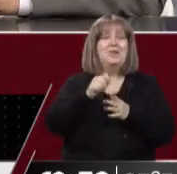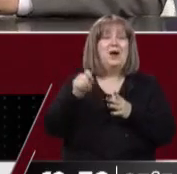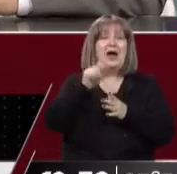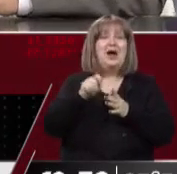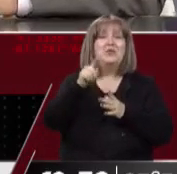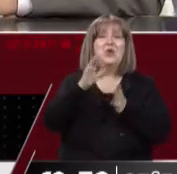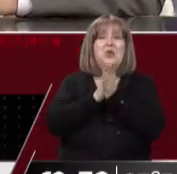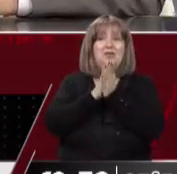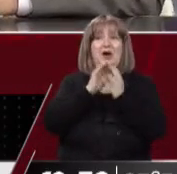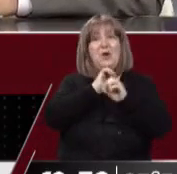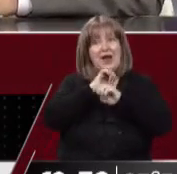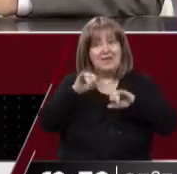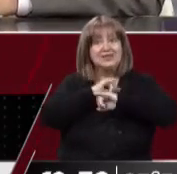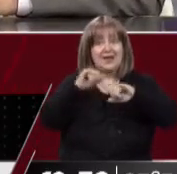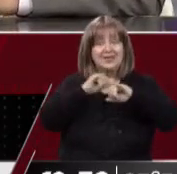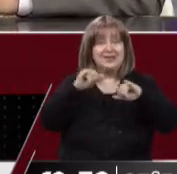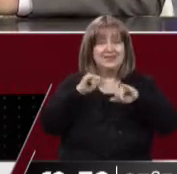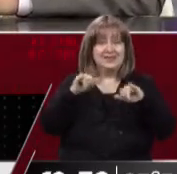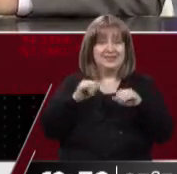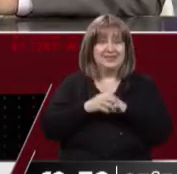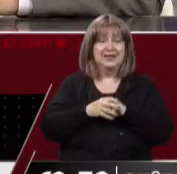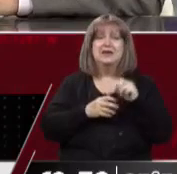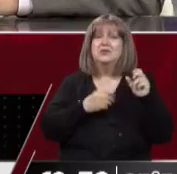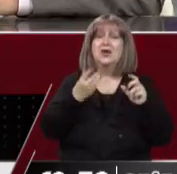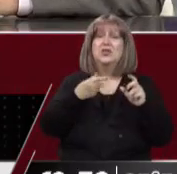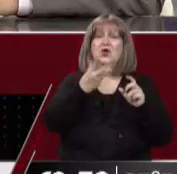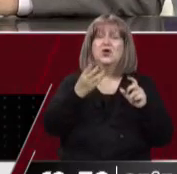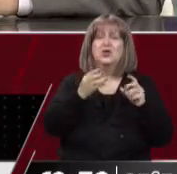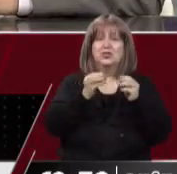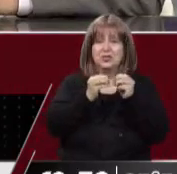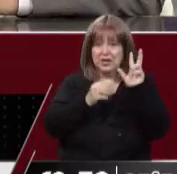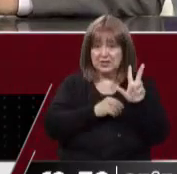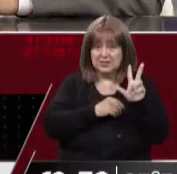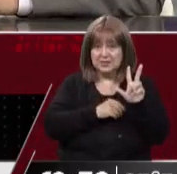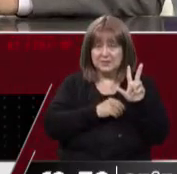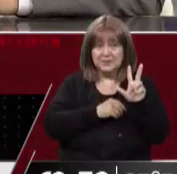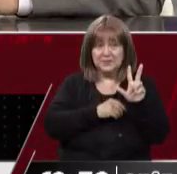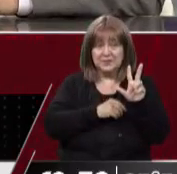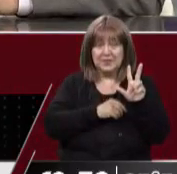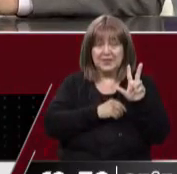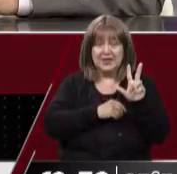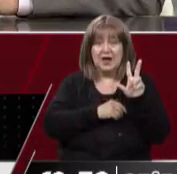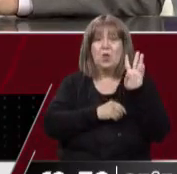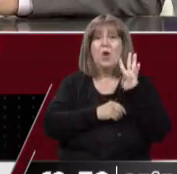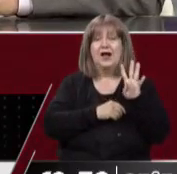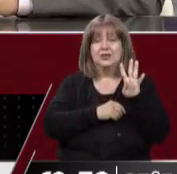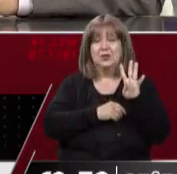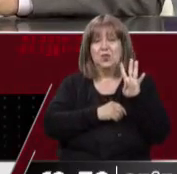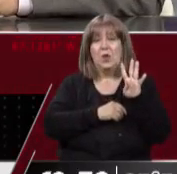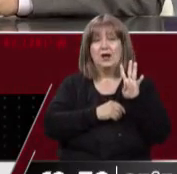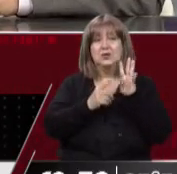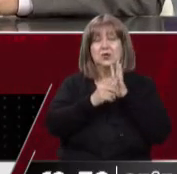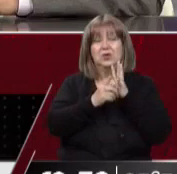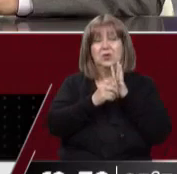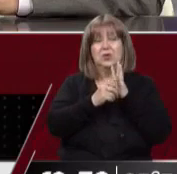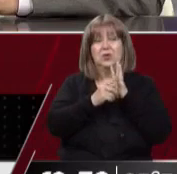hashtag, todo que llegue, que digan, che, estos dos cordobeses. ¿No? ¿Cuántos cordobeses son? ¿Cuántos? Son tres, ¿no? Tres. Y somos cuatro en total porque se